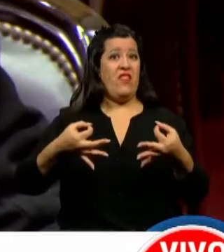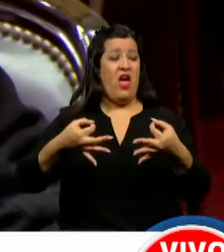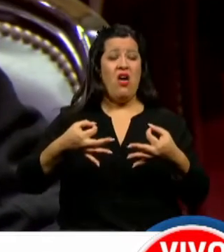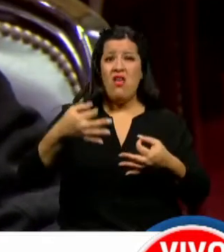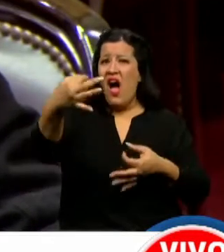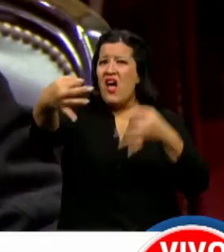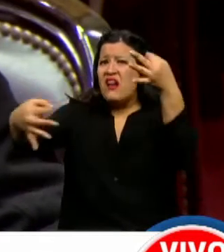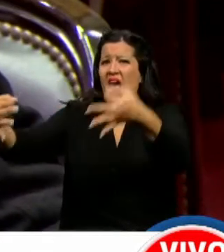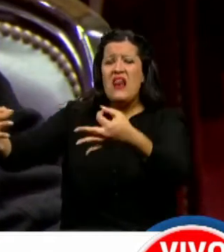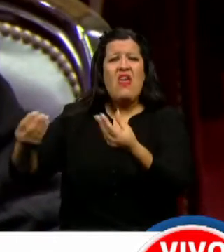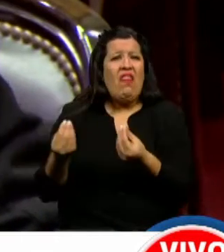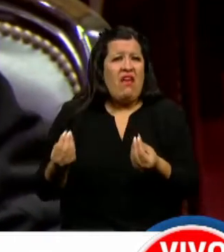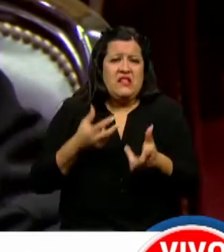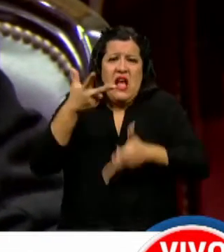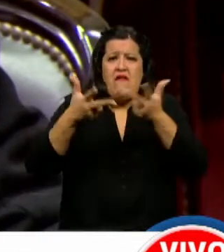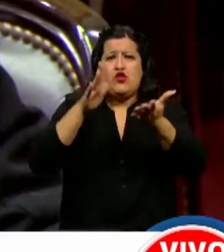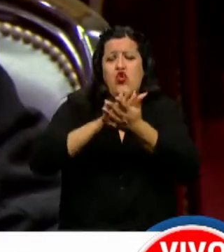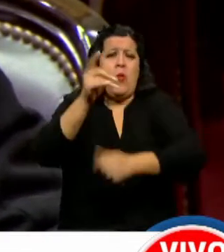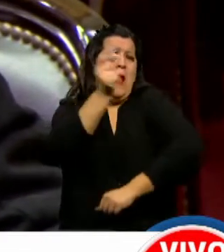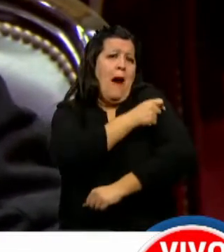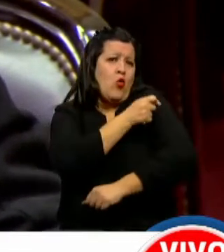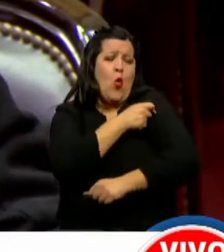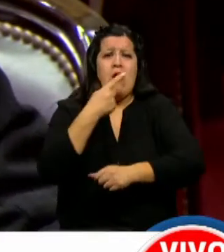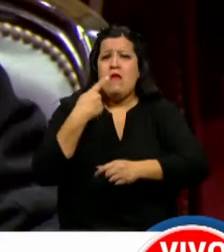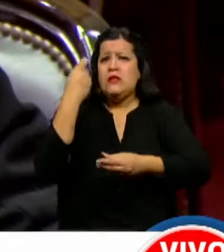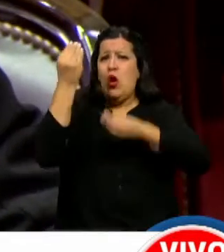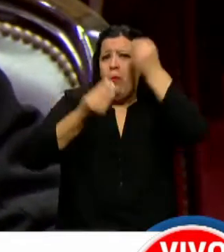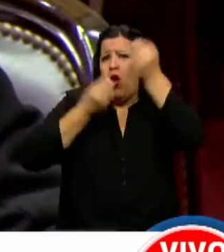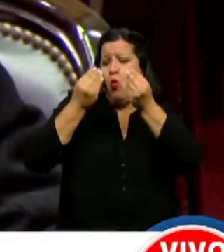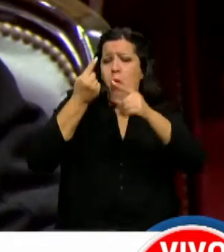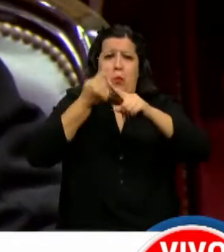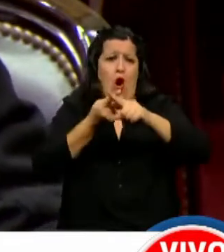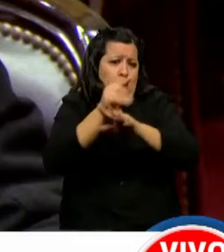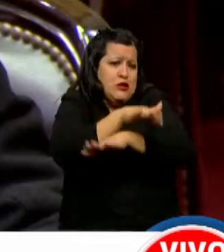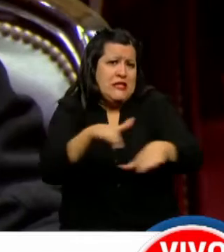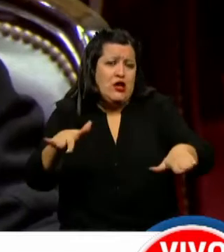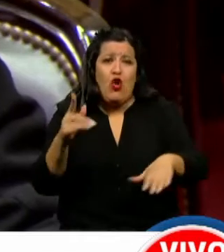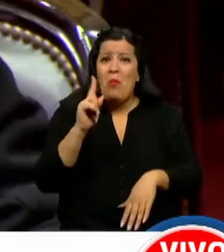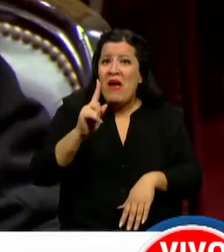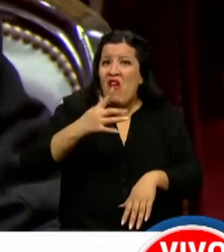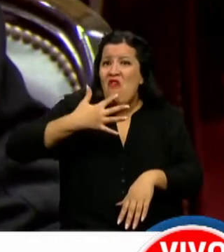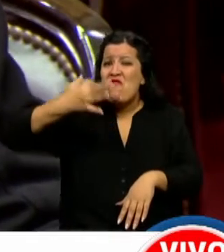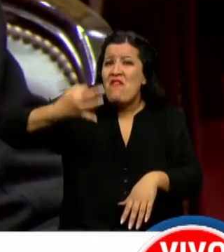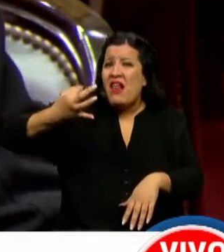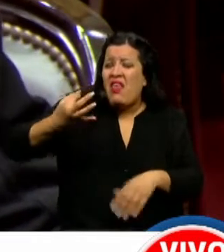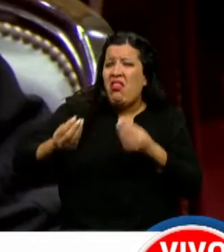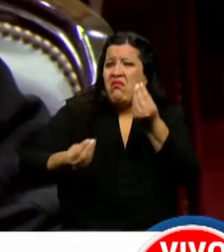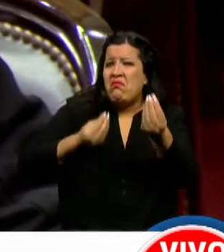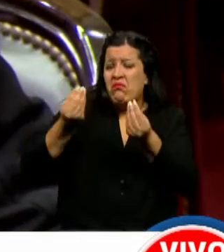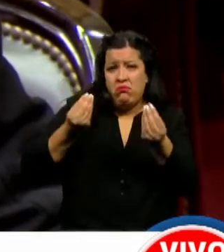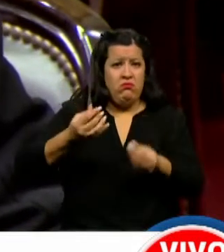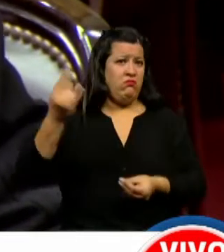cuando hablan de las vacunas y de la preocupación por los chicos, en verdad le